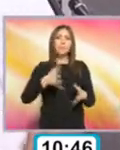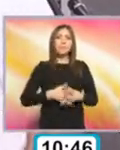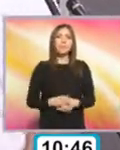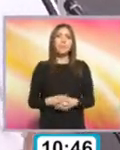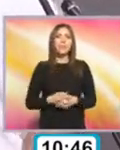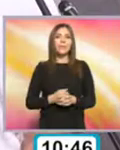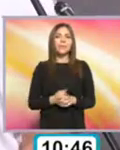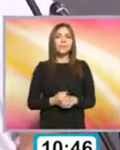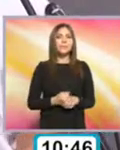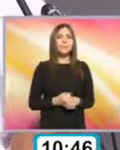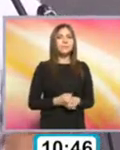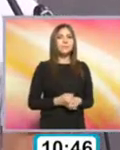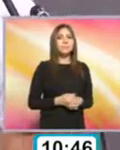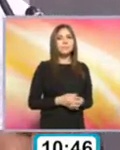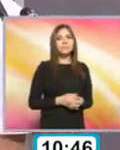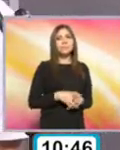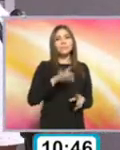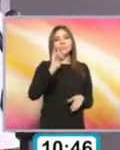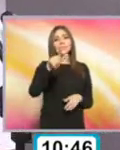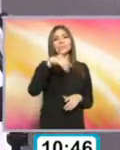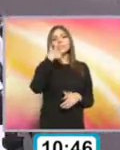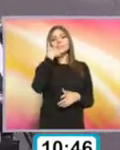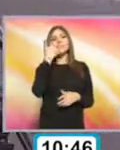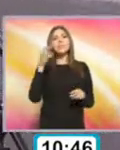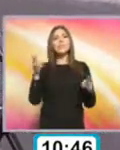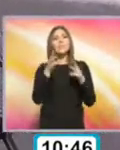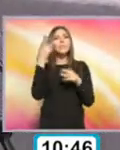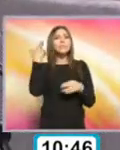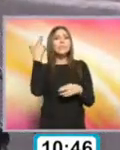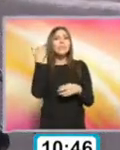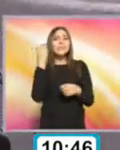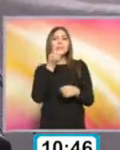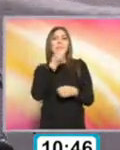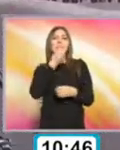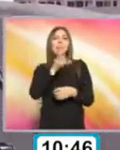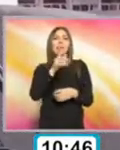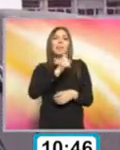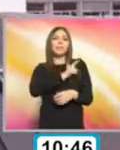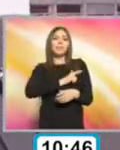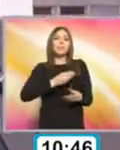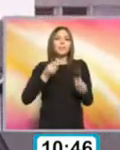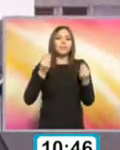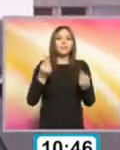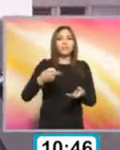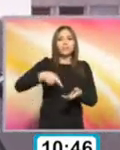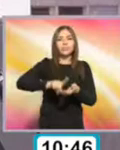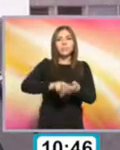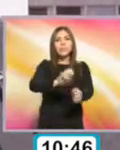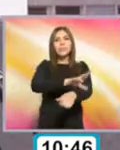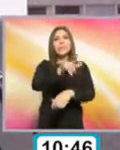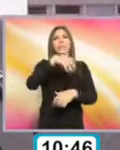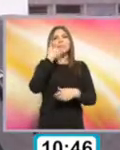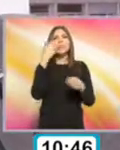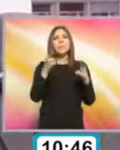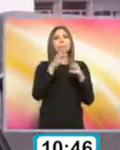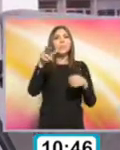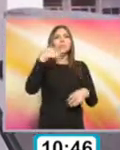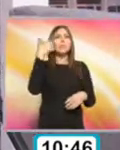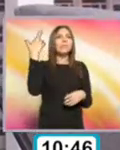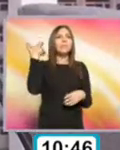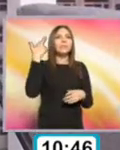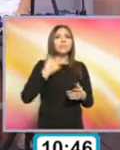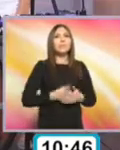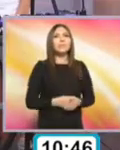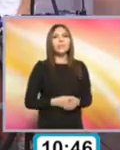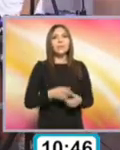es. Intentamos que sea muy energética. Sí, es la música que nos gusta hacer, así que tocamos la música que queremos escuchar, por suerte. Como agrupación